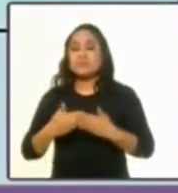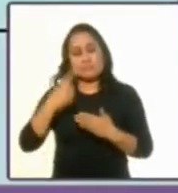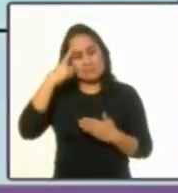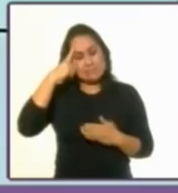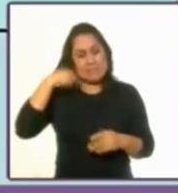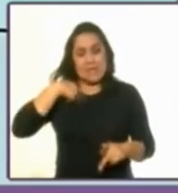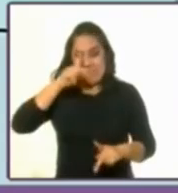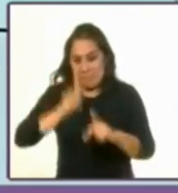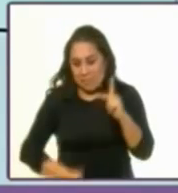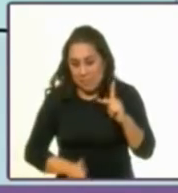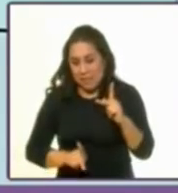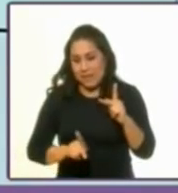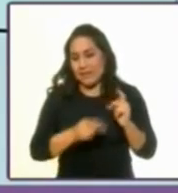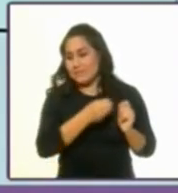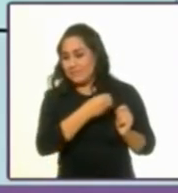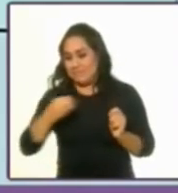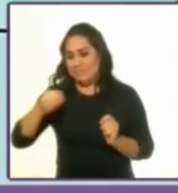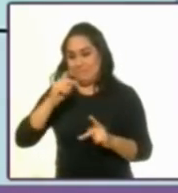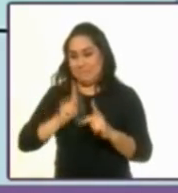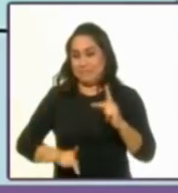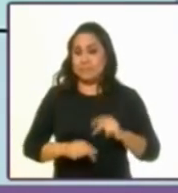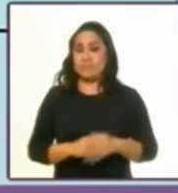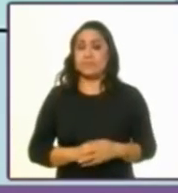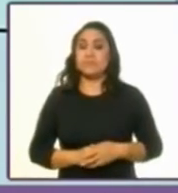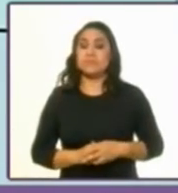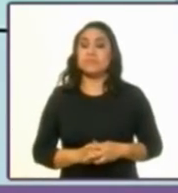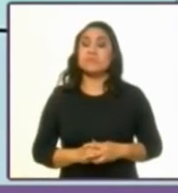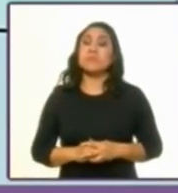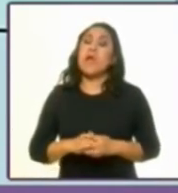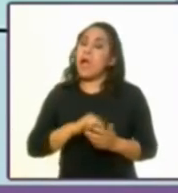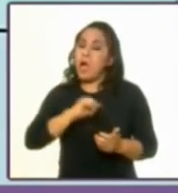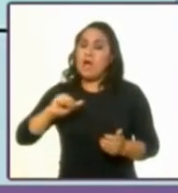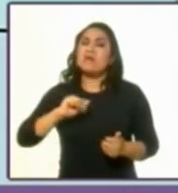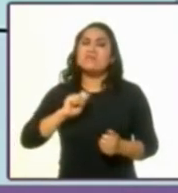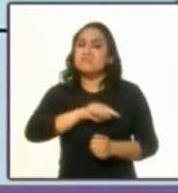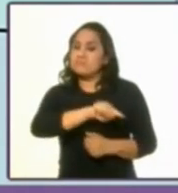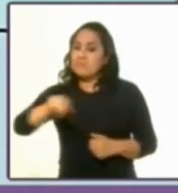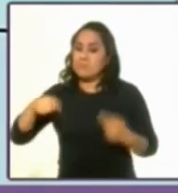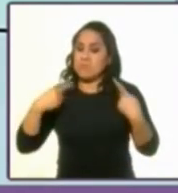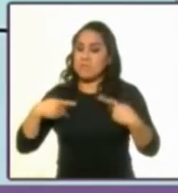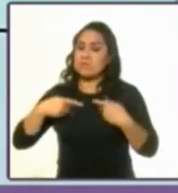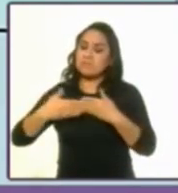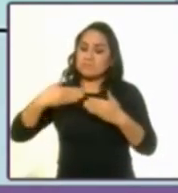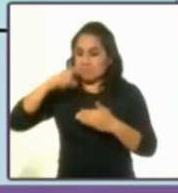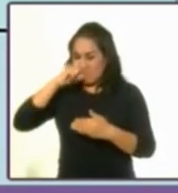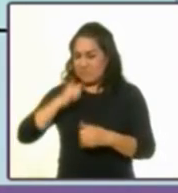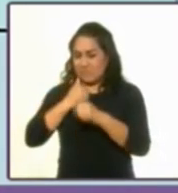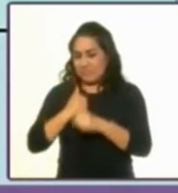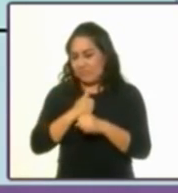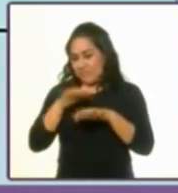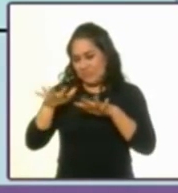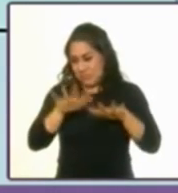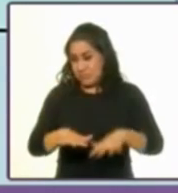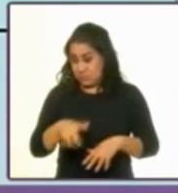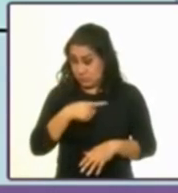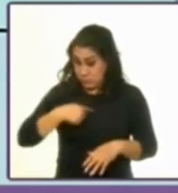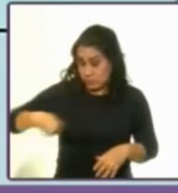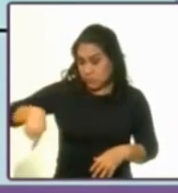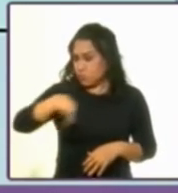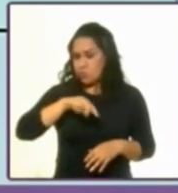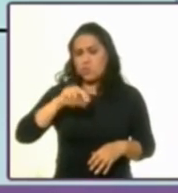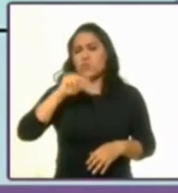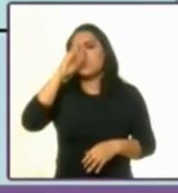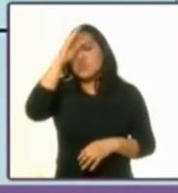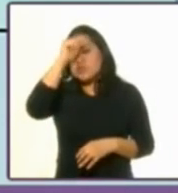no pude completar y le hablo a los damnificados del sismo no estamos de acuerdo que se convierta